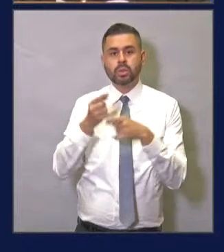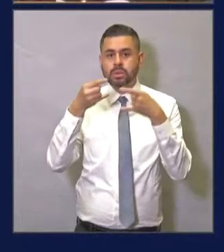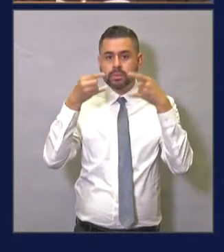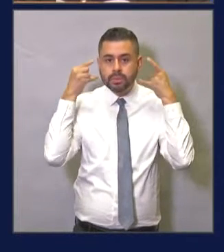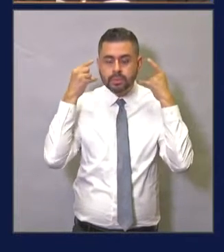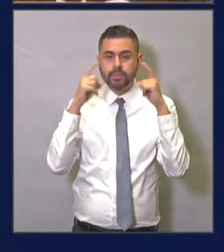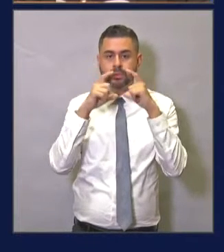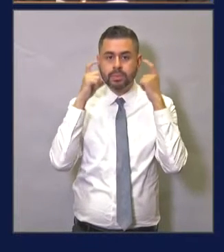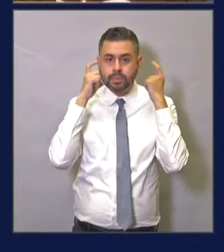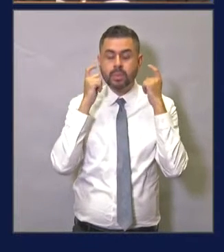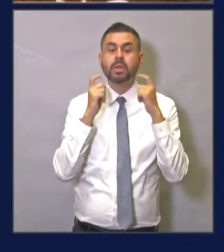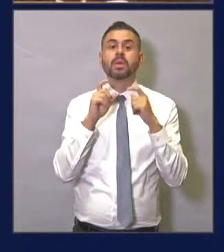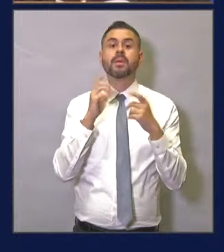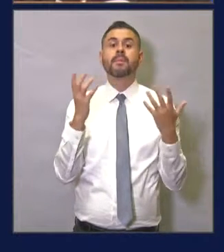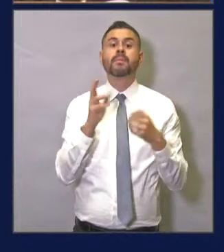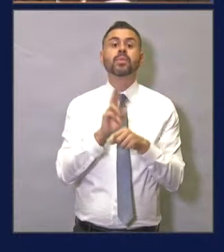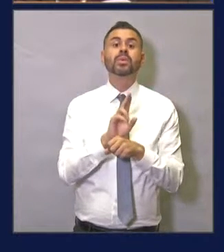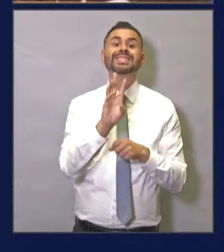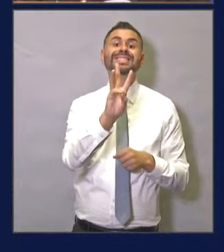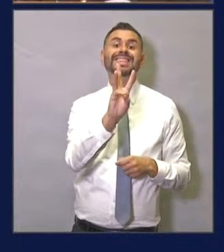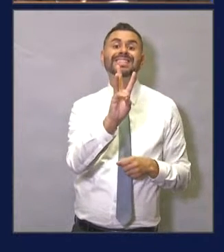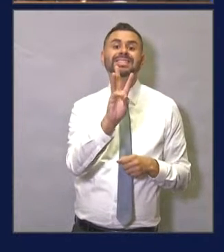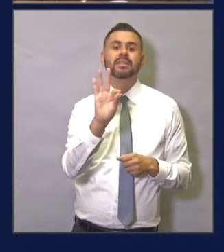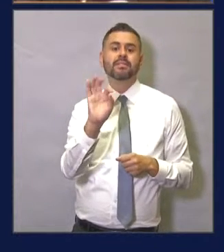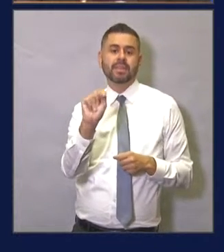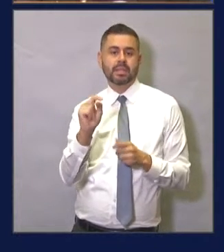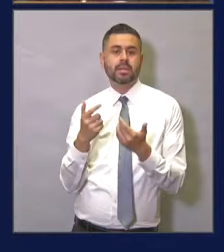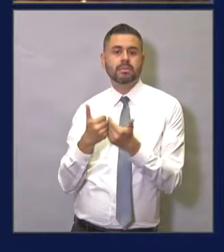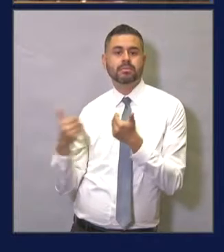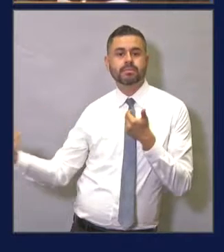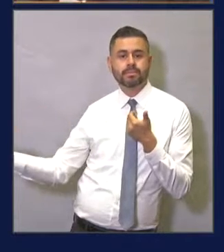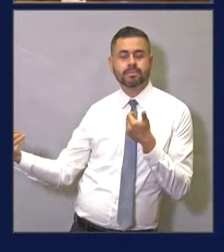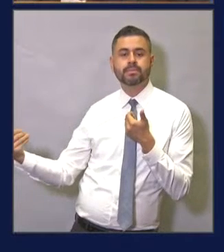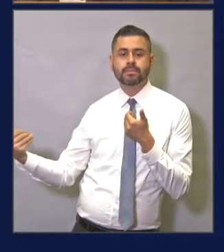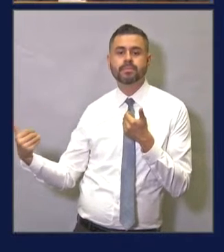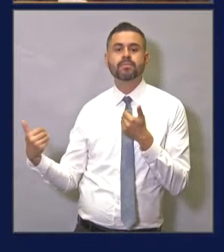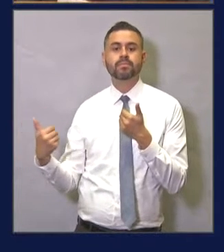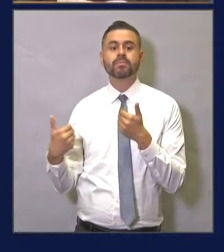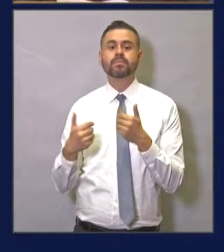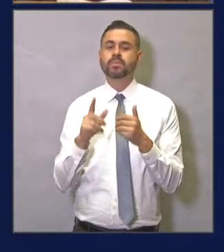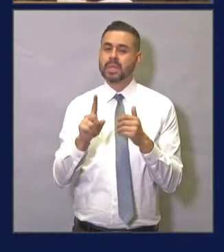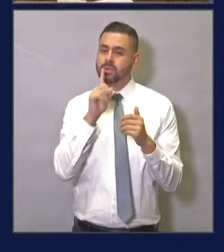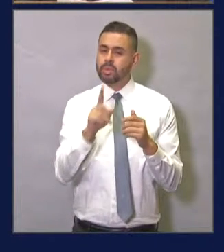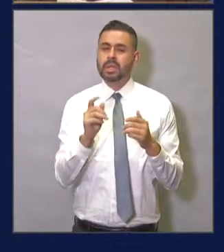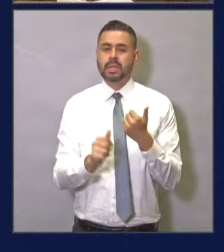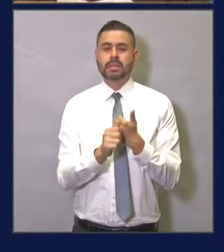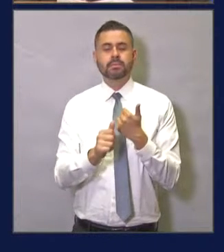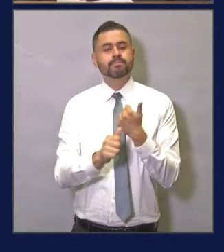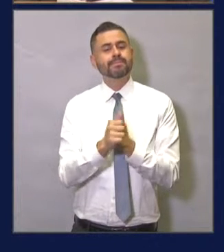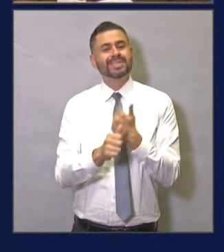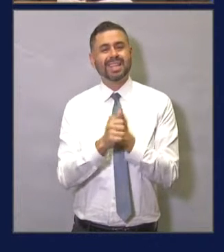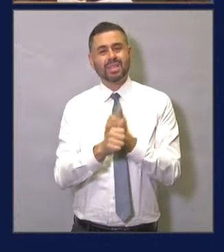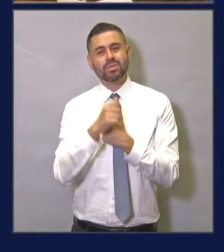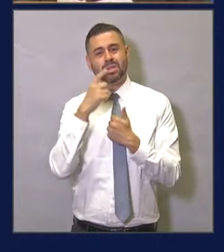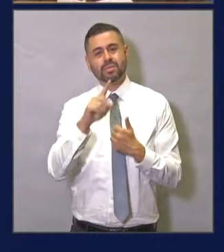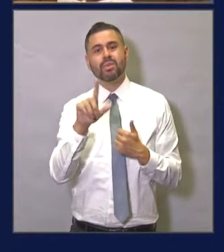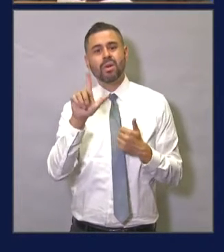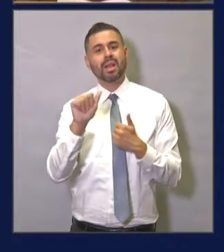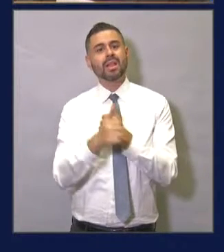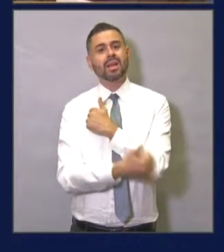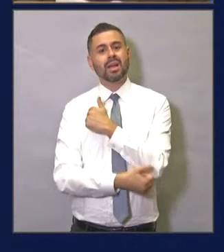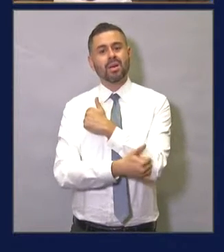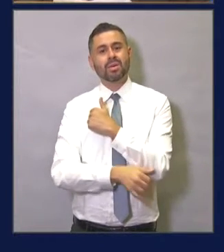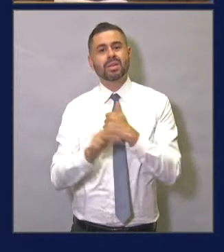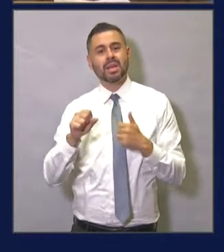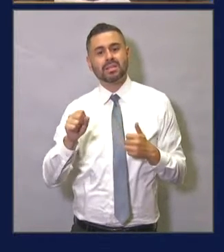físico de al menos de 6 pies, tanto como sea posible. Este es un momento muy peligroso para el condado de Los Ángeles y